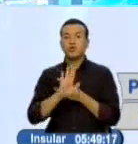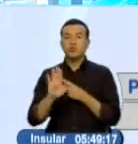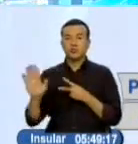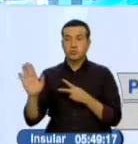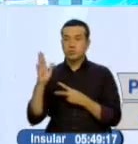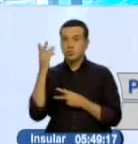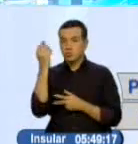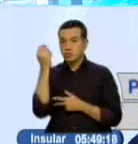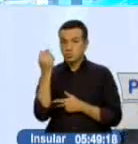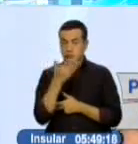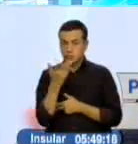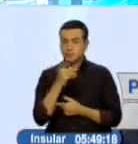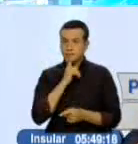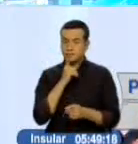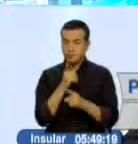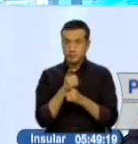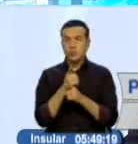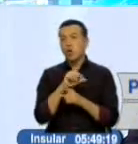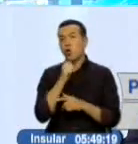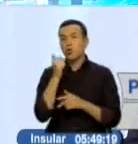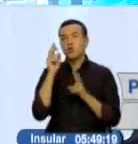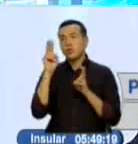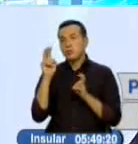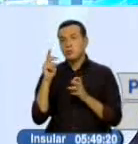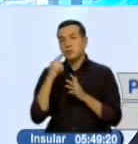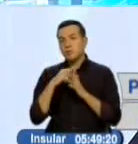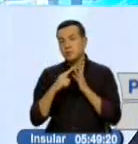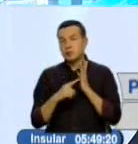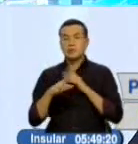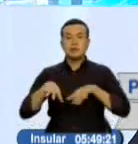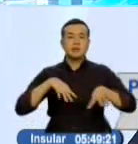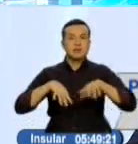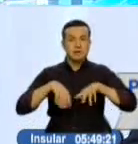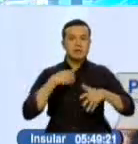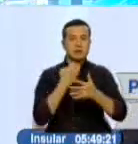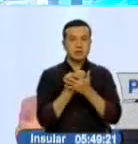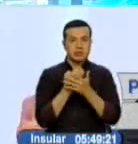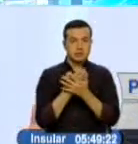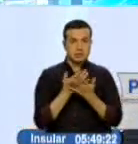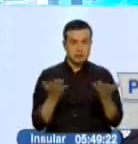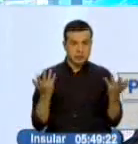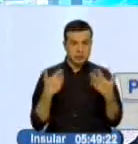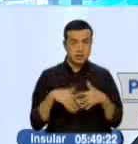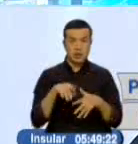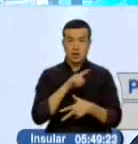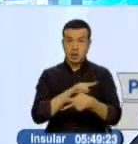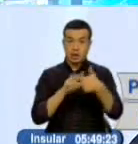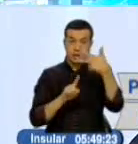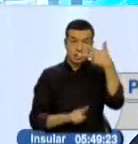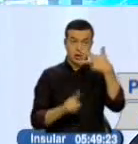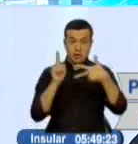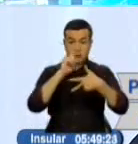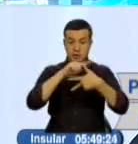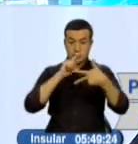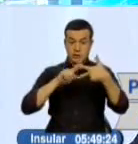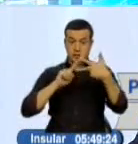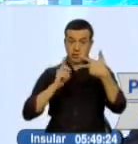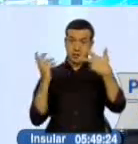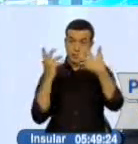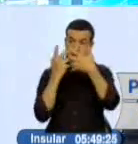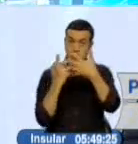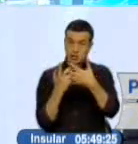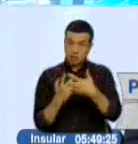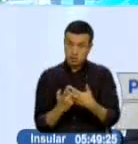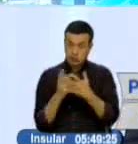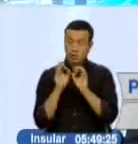ingresos fiscales, ¿no es cierto?, y los otros que están fundamentados en el dinamismo económico. De ahí que las tres fuentes de ingreso tengan que comulgar para